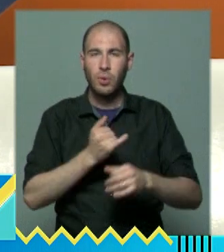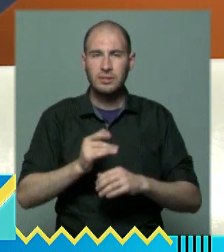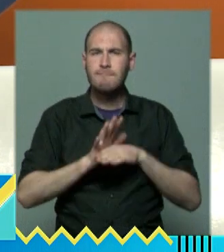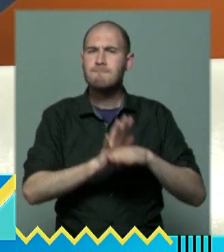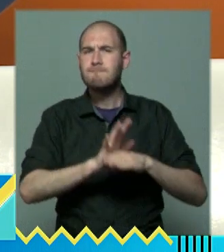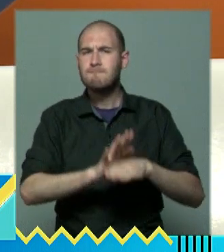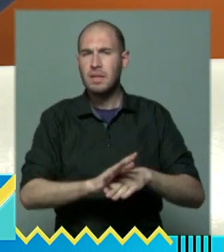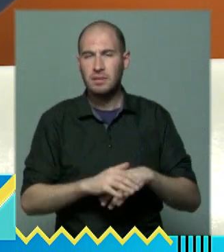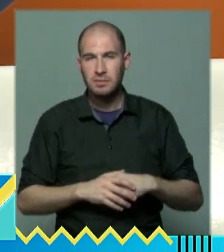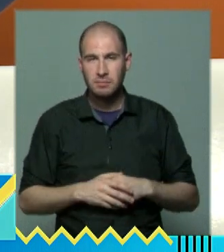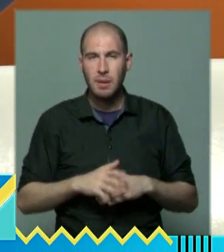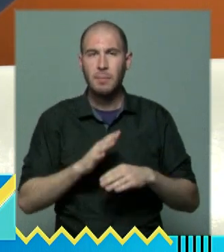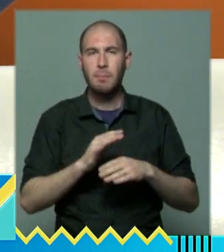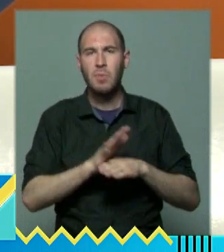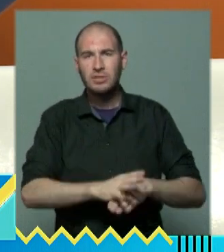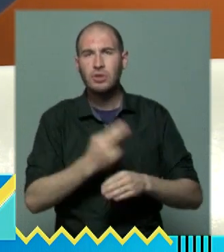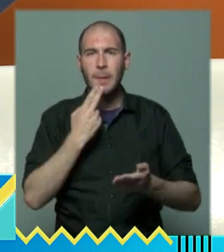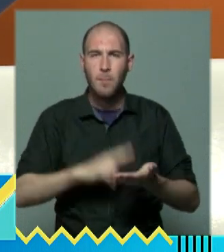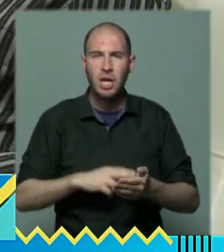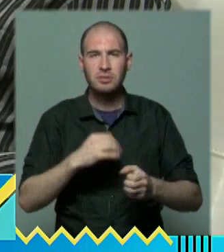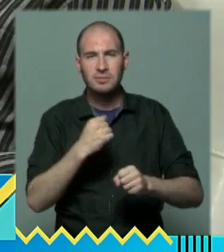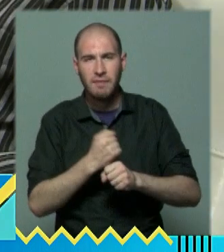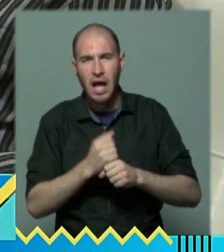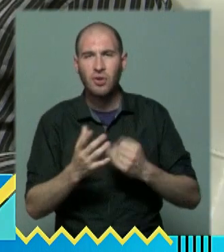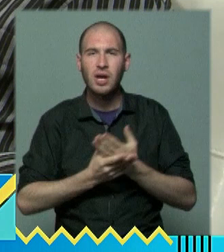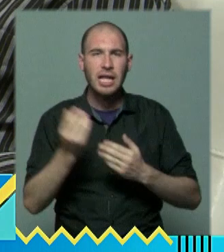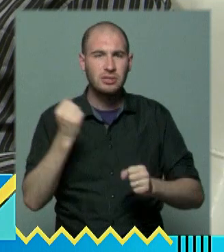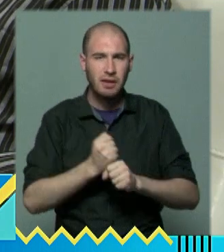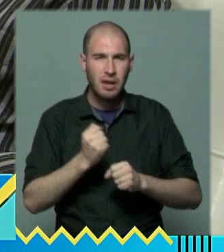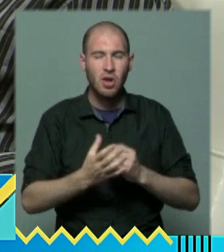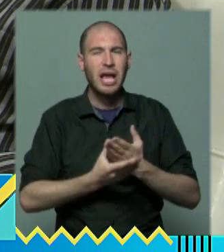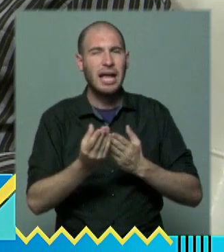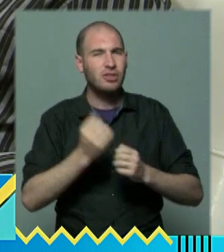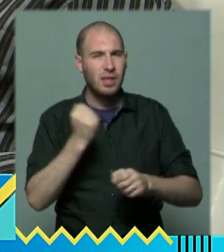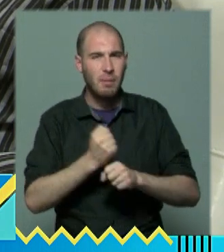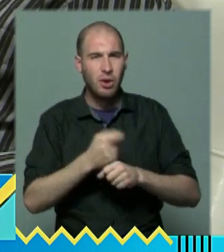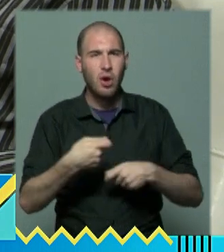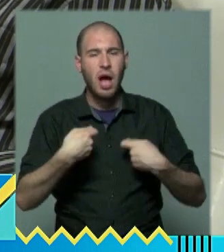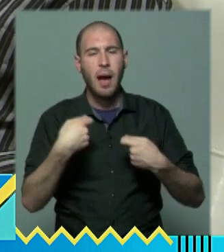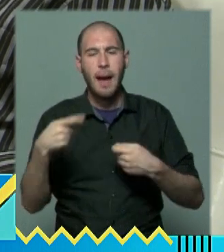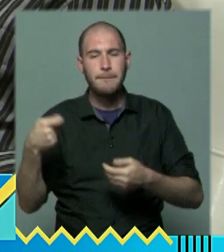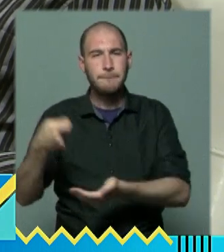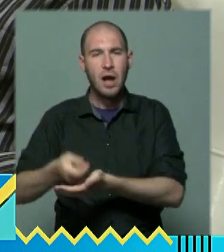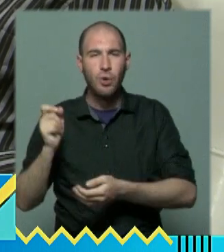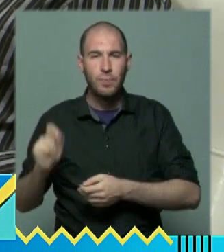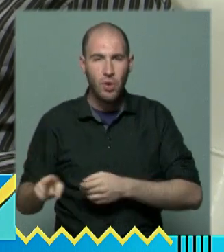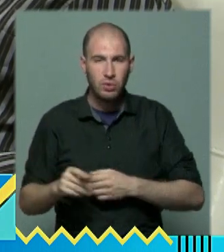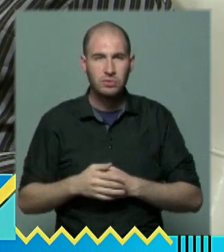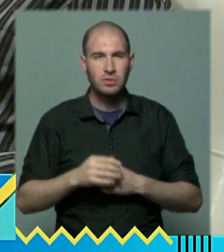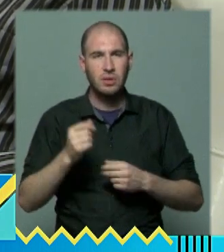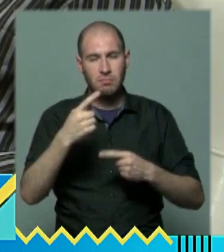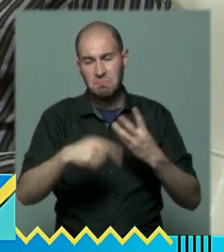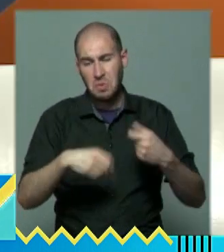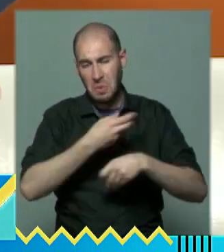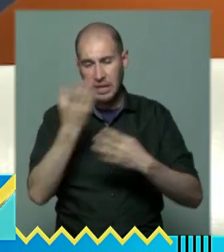presión tributaria del trabajo, del costo laboral, que en realidad el costo laboral, que es el aporte que hace vos, que hace Nair y que hace